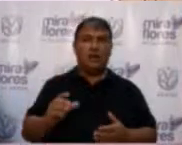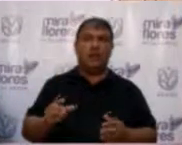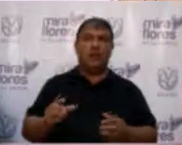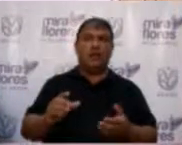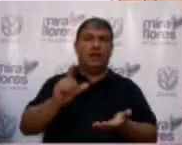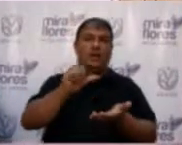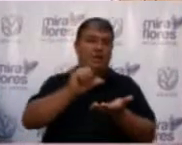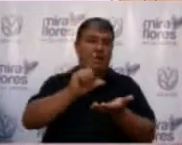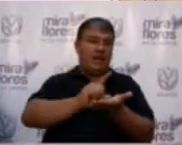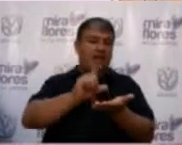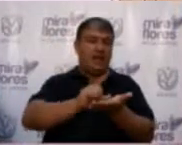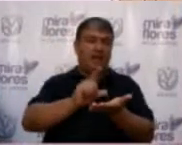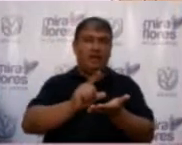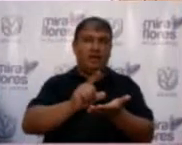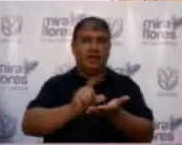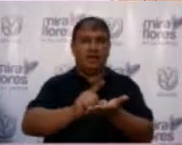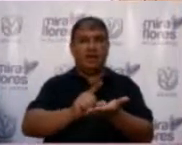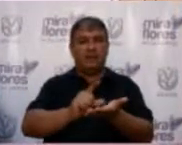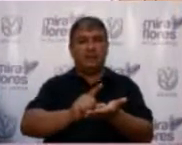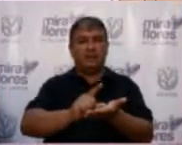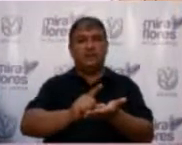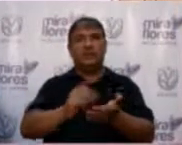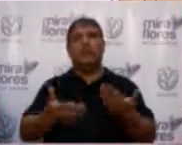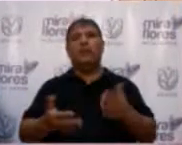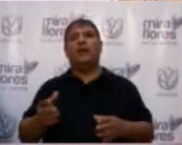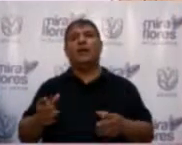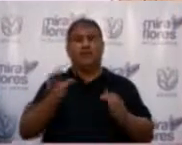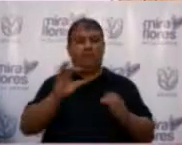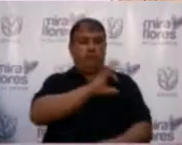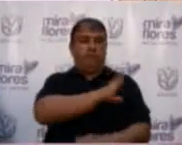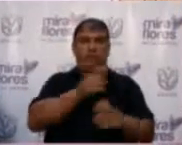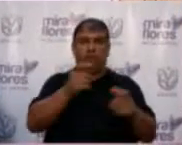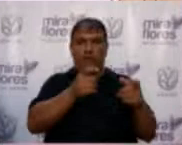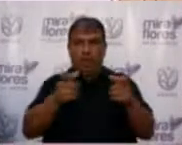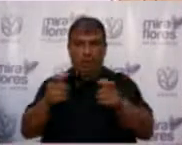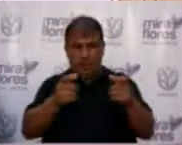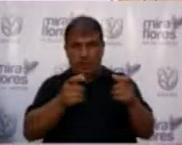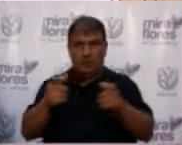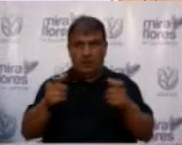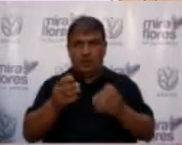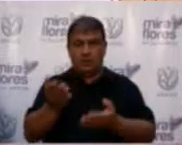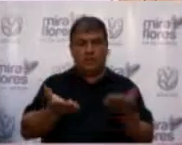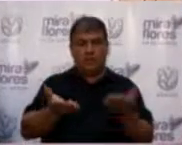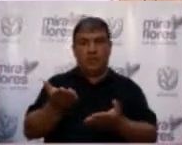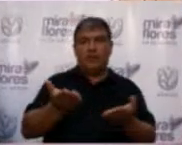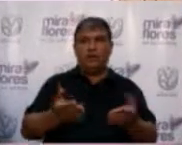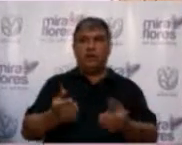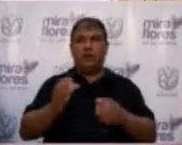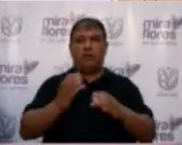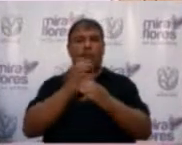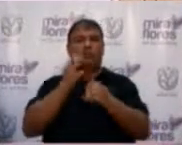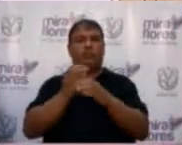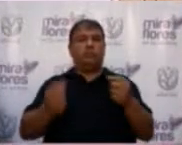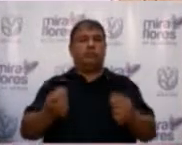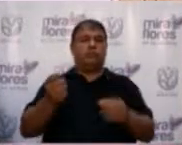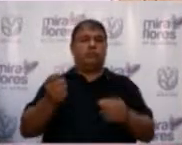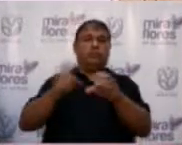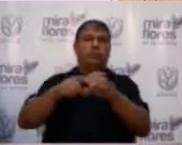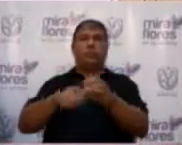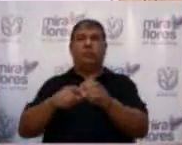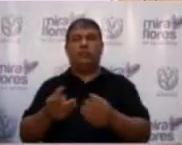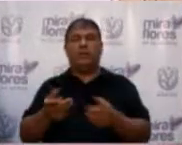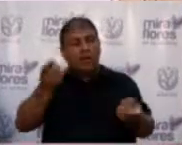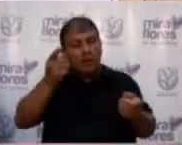la Municipalidad Distrital de Miraflores para la fiscalización del servicio público de transporte de personas con carga